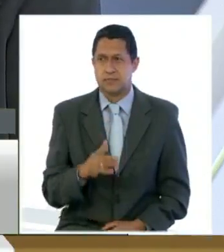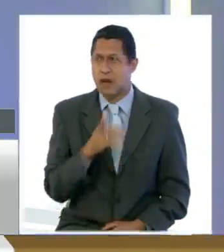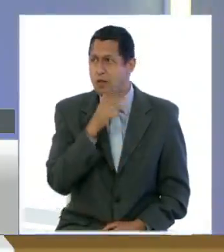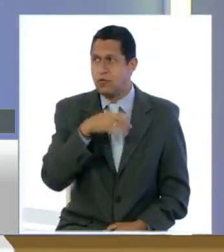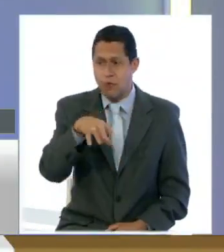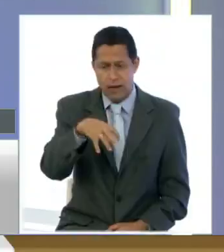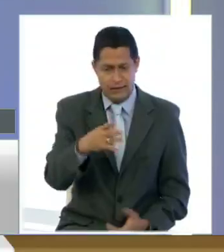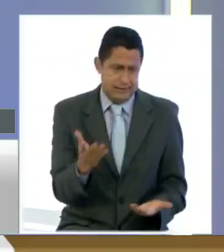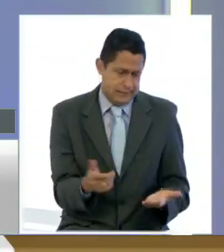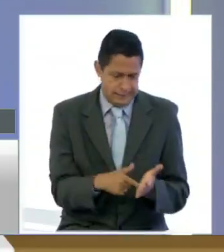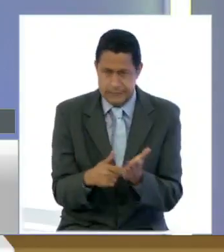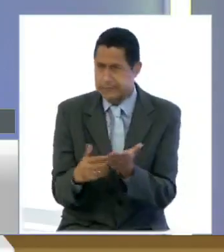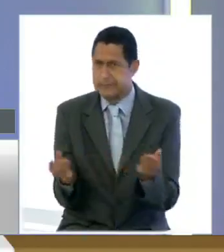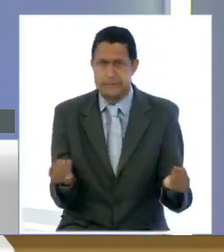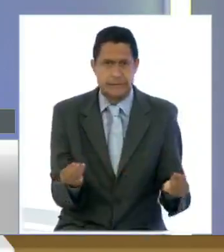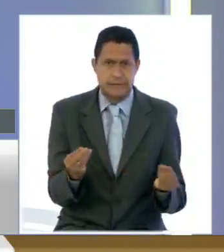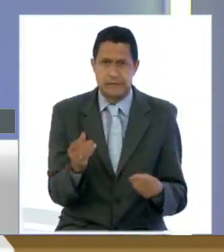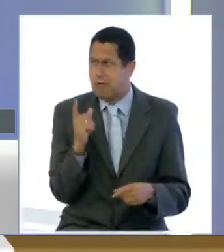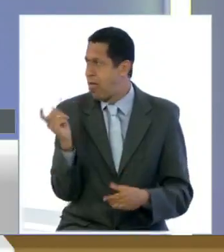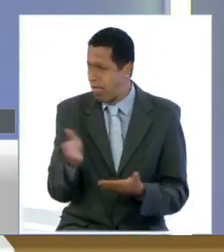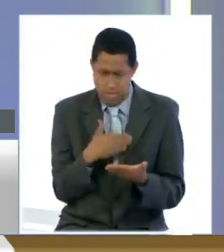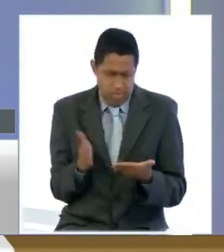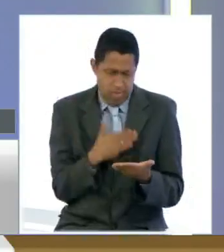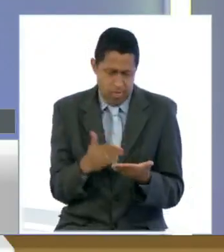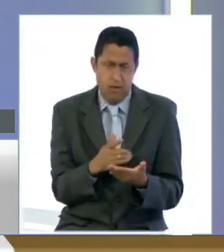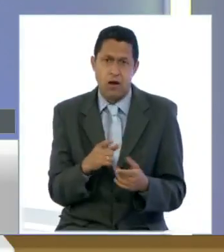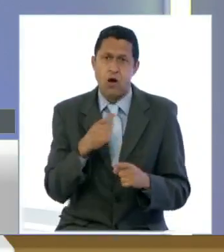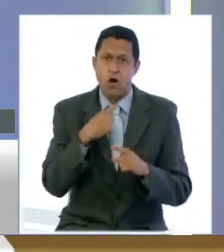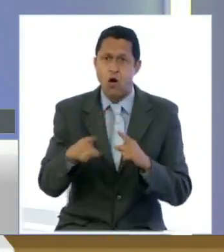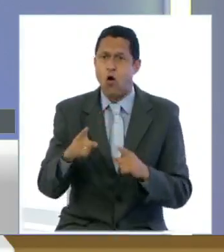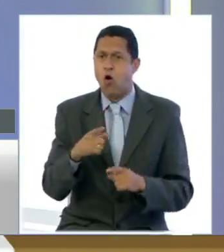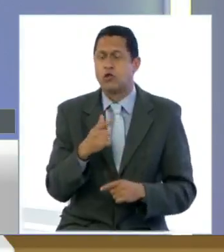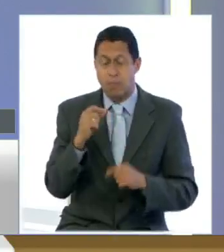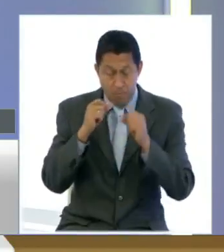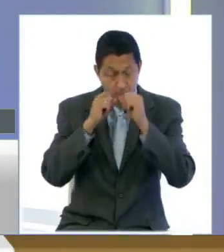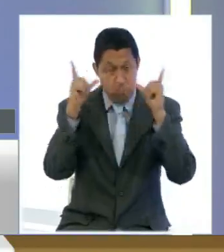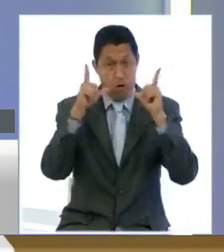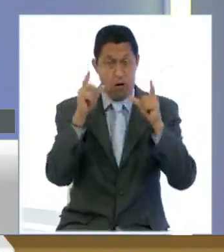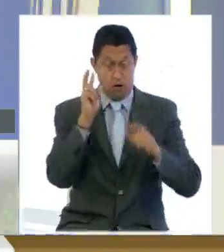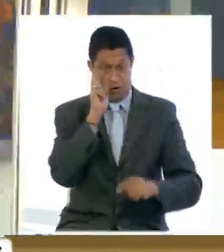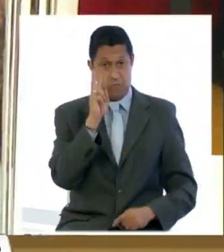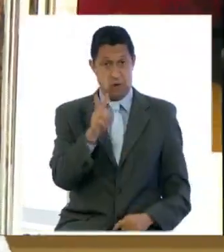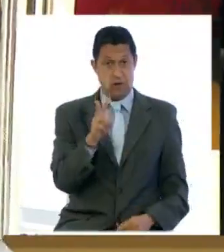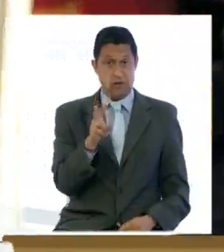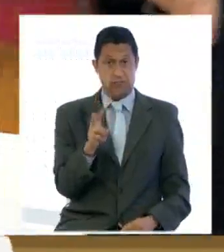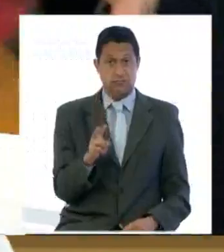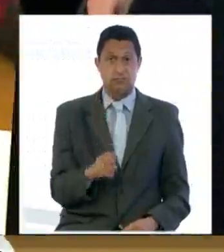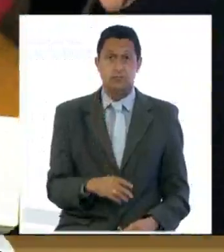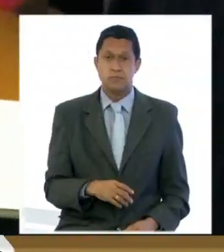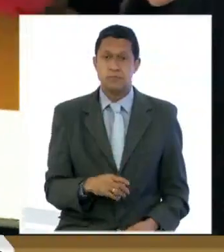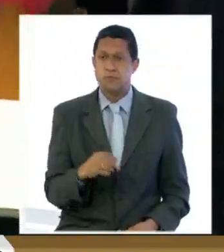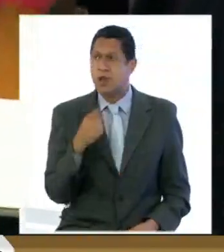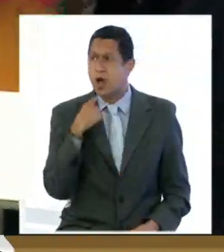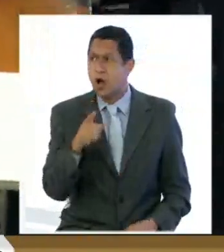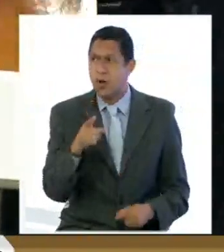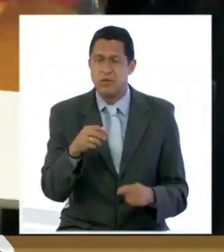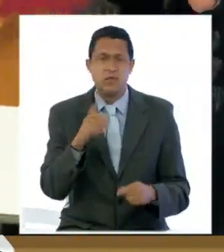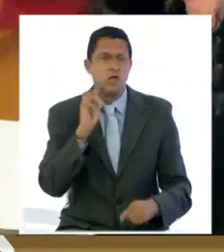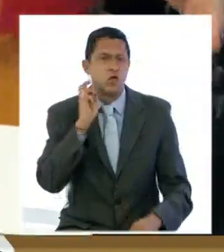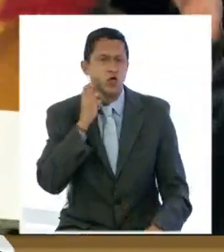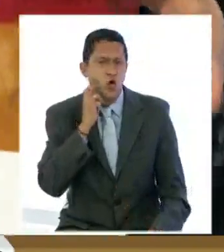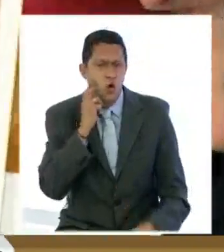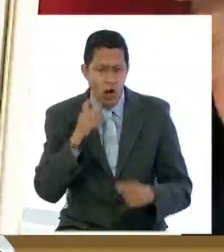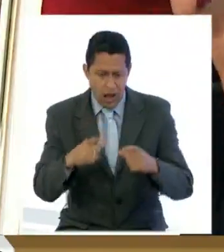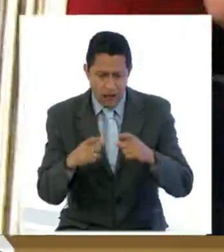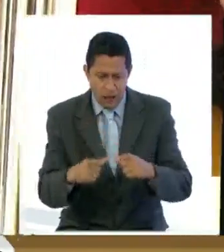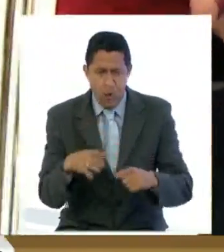quesillo ahorita a la mano porque no logro conseguir la página, pero conseguí algo que me llama bastante la atención y es un brownie de chocolate. Como